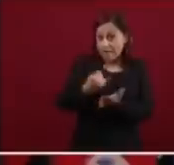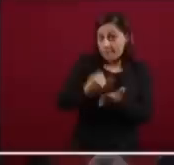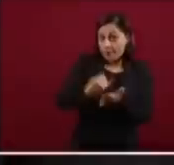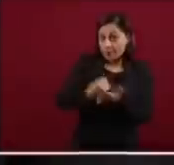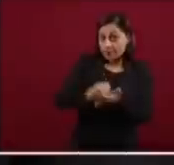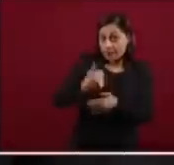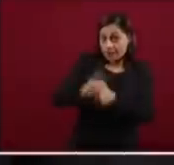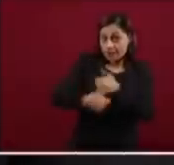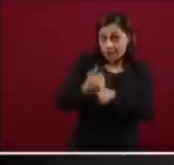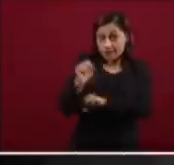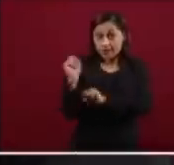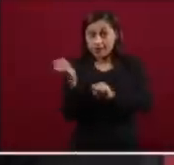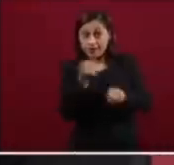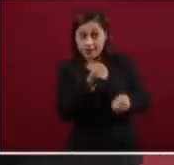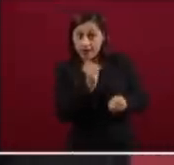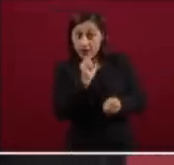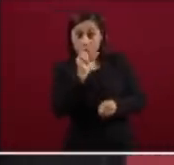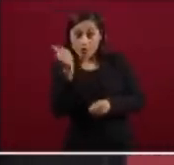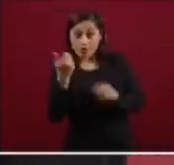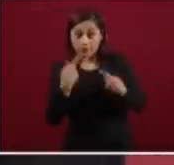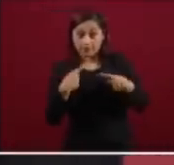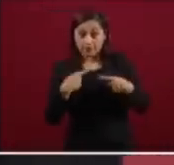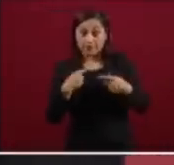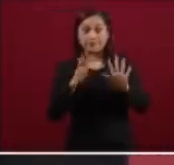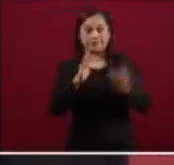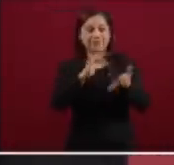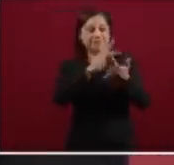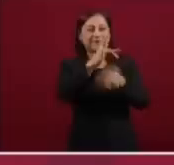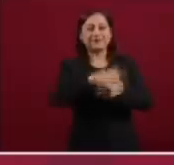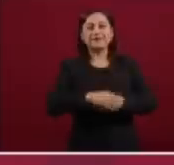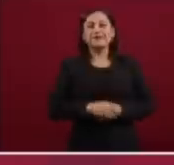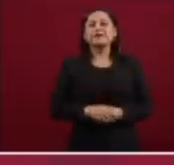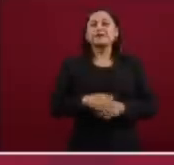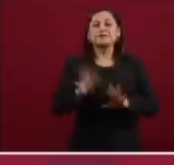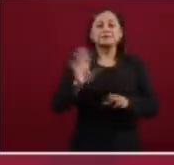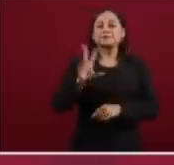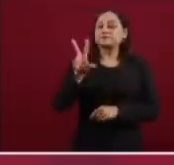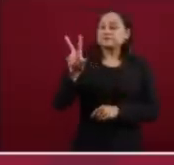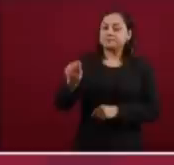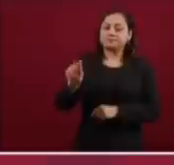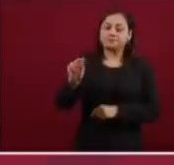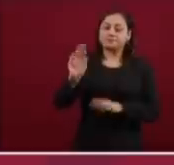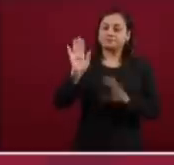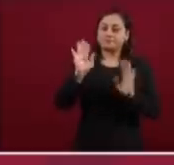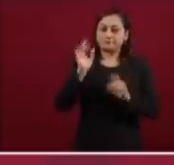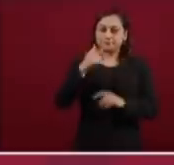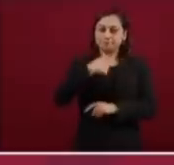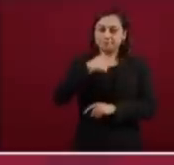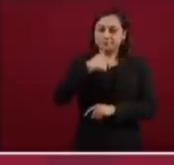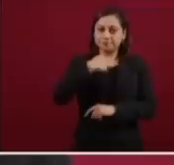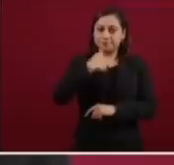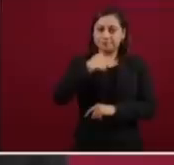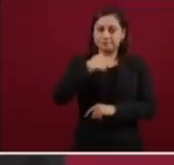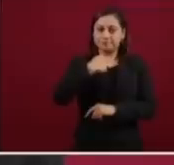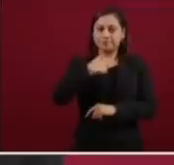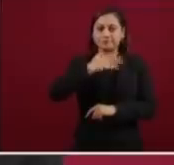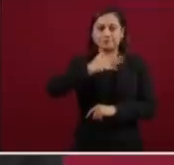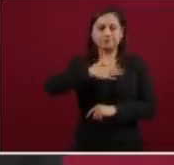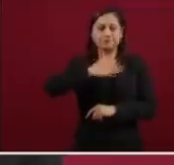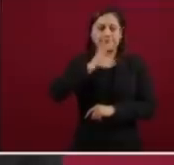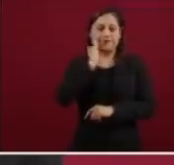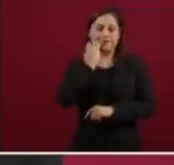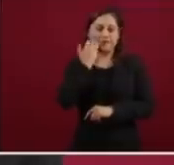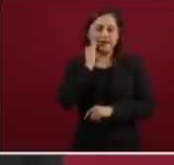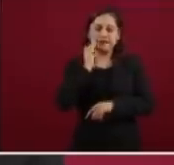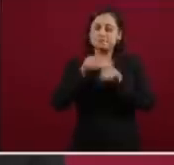no hice éste era su pronóstico está en mi 6